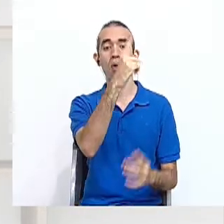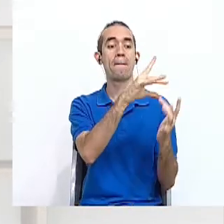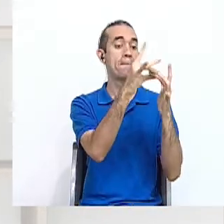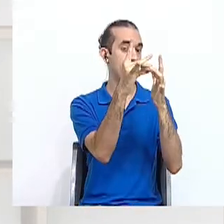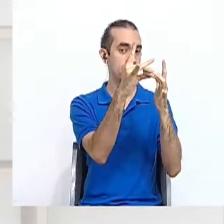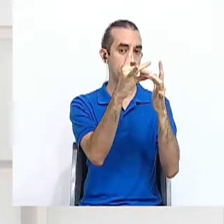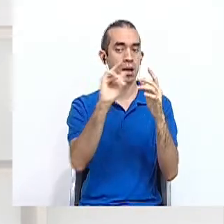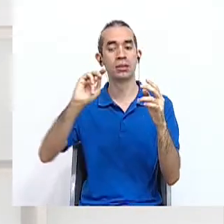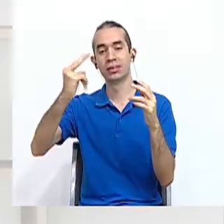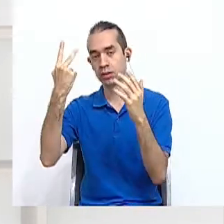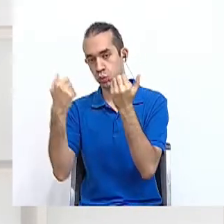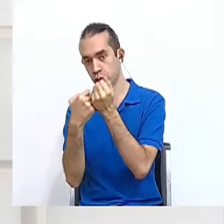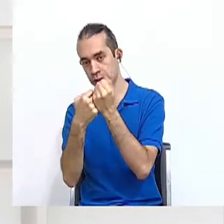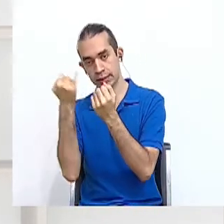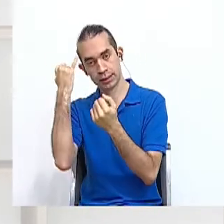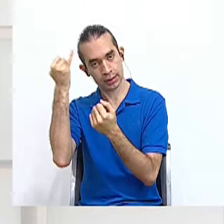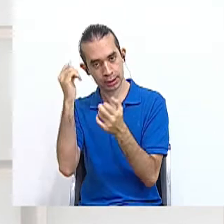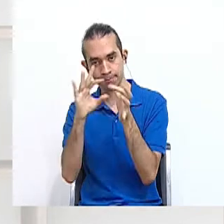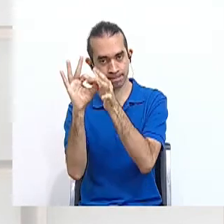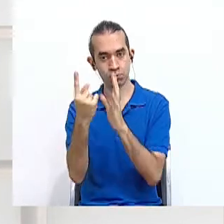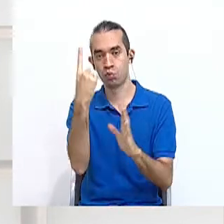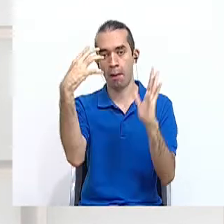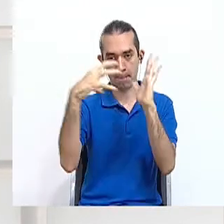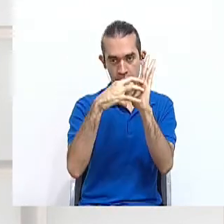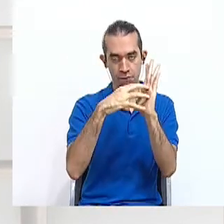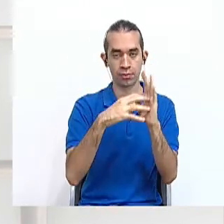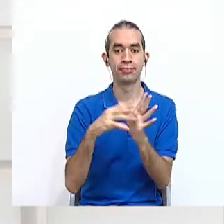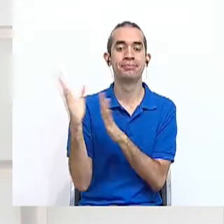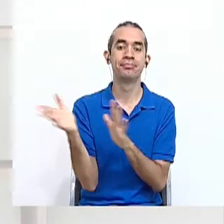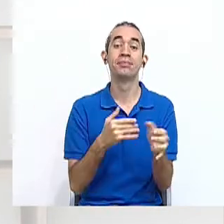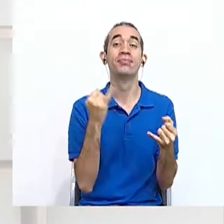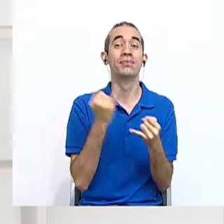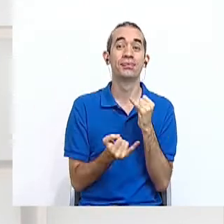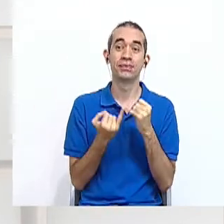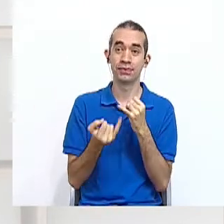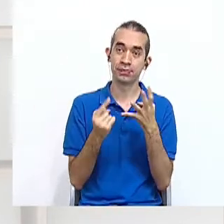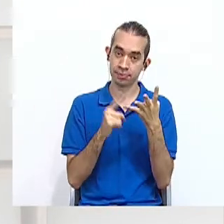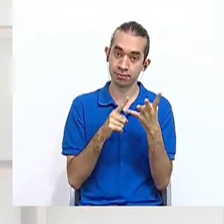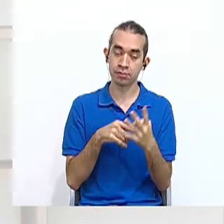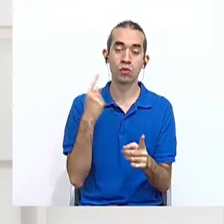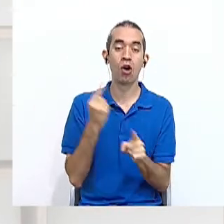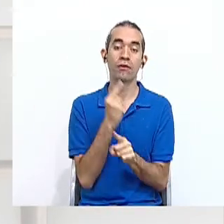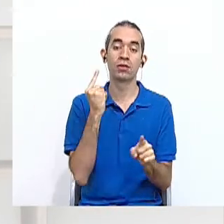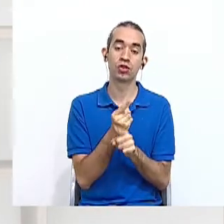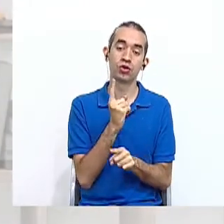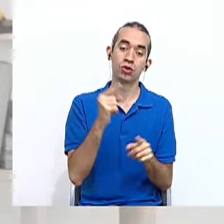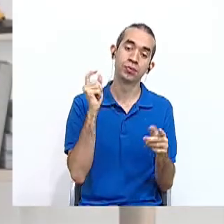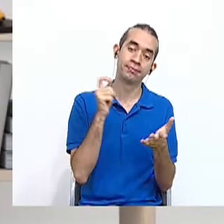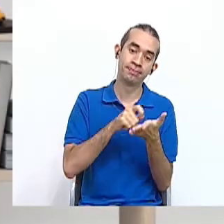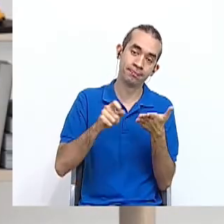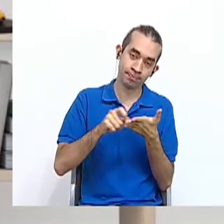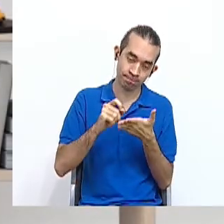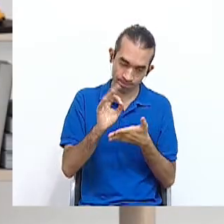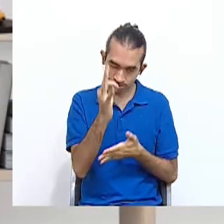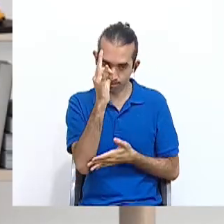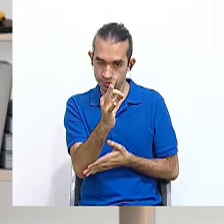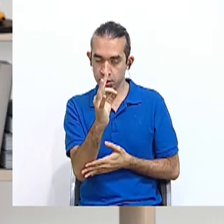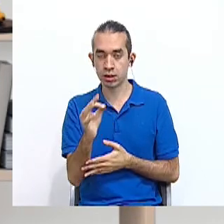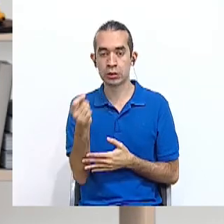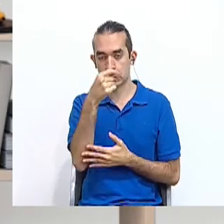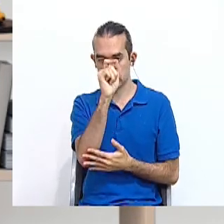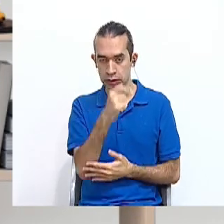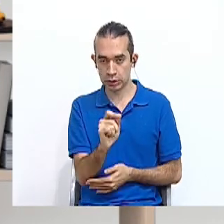principal y secundarias. Y por último, esta revisión me va a permitir hacer las correcciones ortográficas y caligráficas. Muy